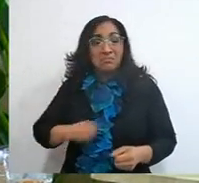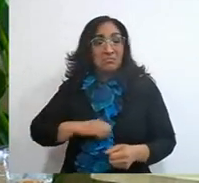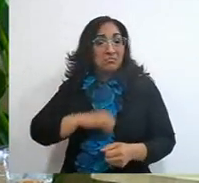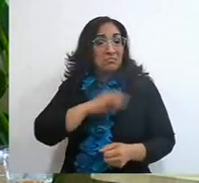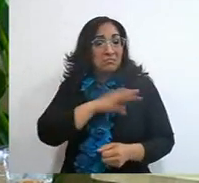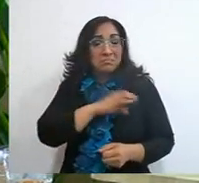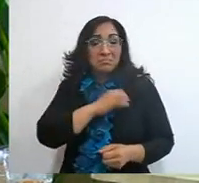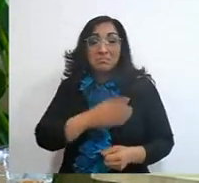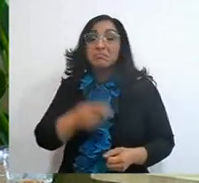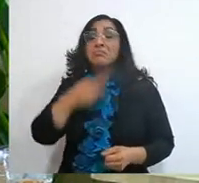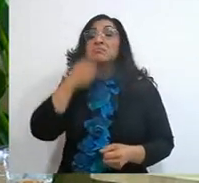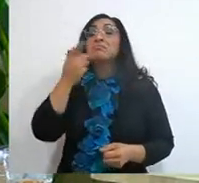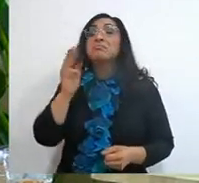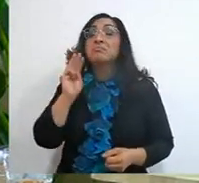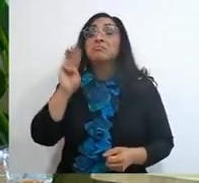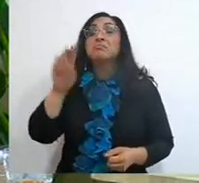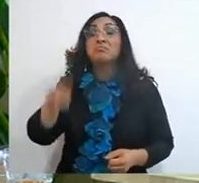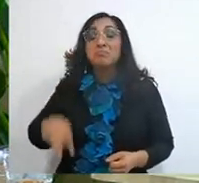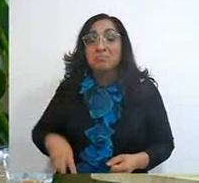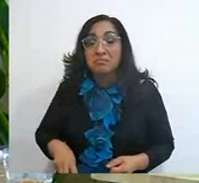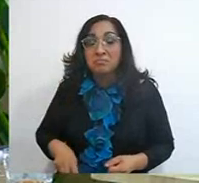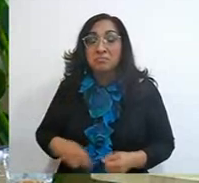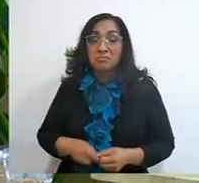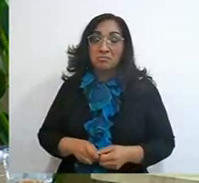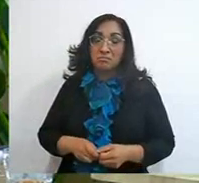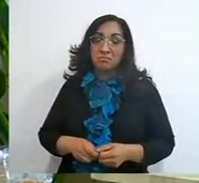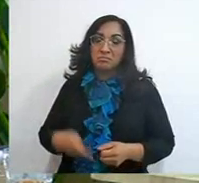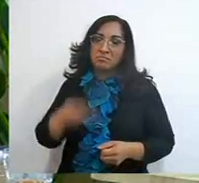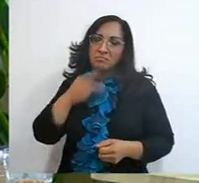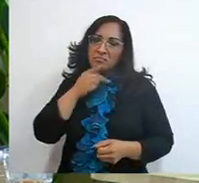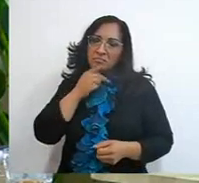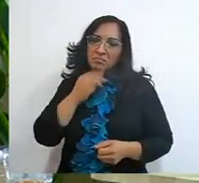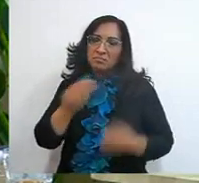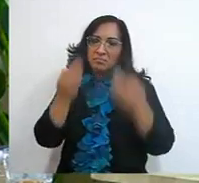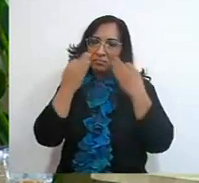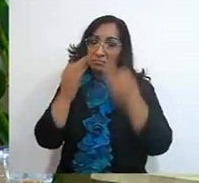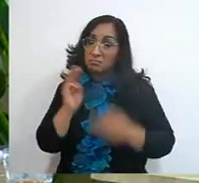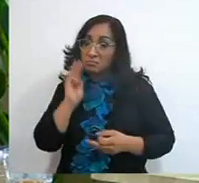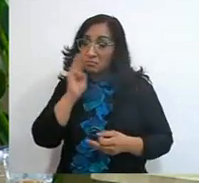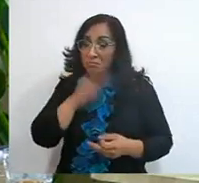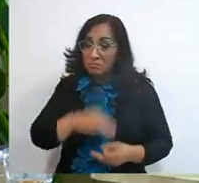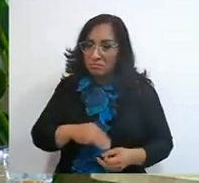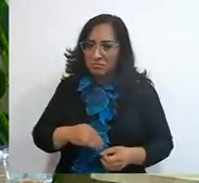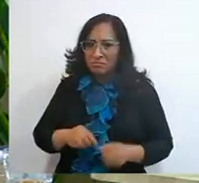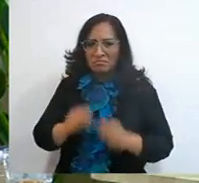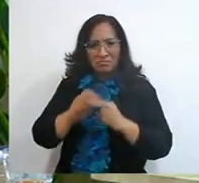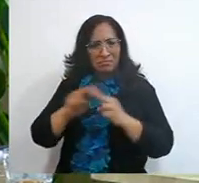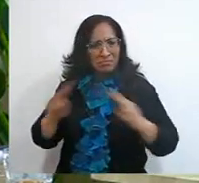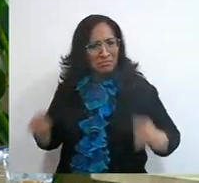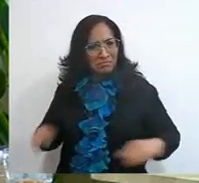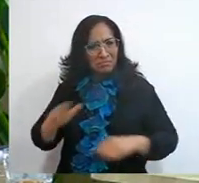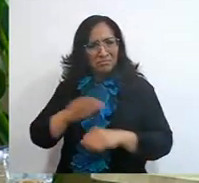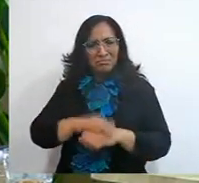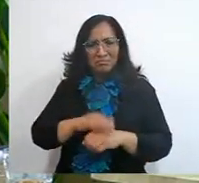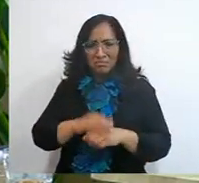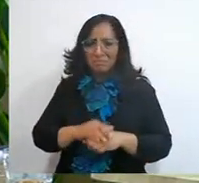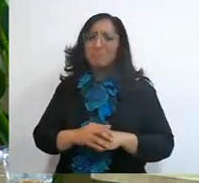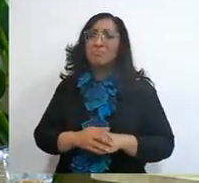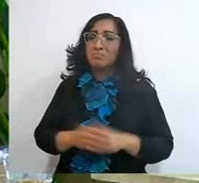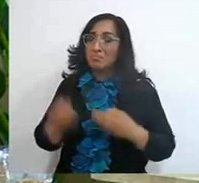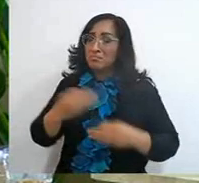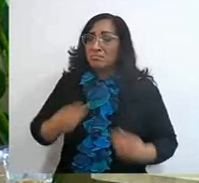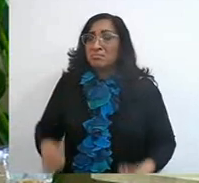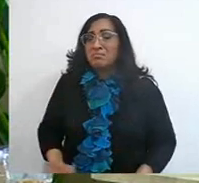de hablar. Padre, el falso testimonio que ha roto las amistades más sinceras